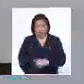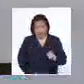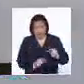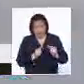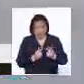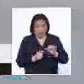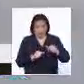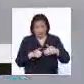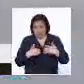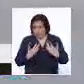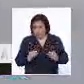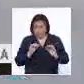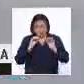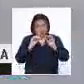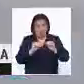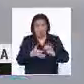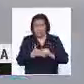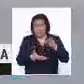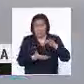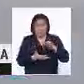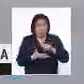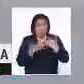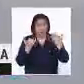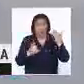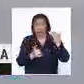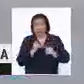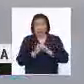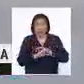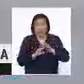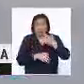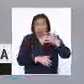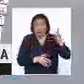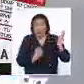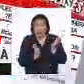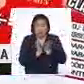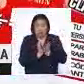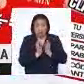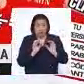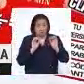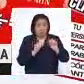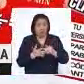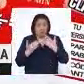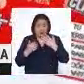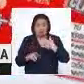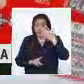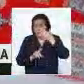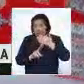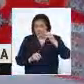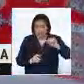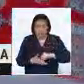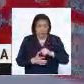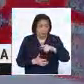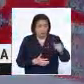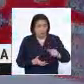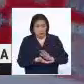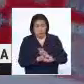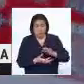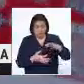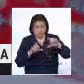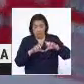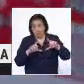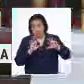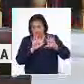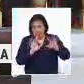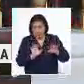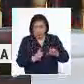podía registrar sin problema estudios culminados en cualquier colegio. Y es que gracias a la tecnología, ahora estos documentos son